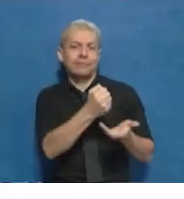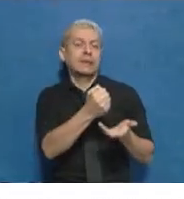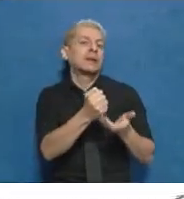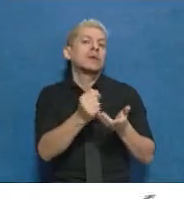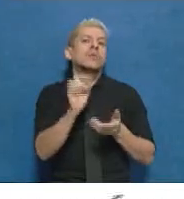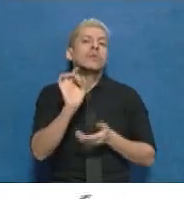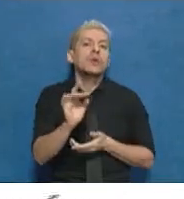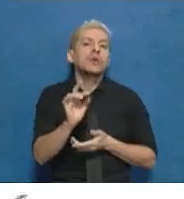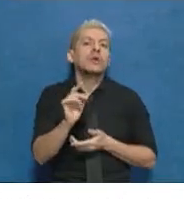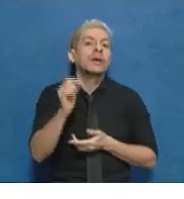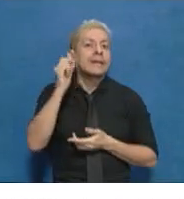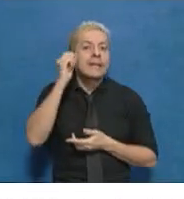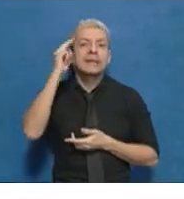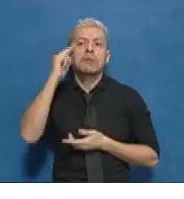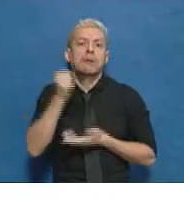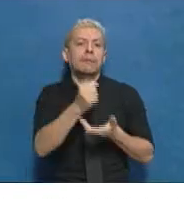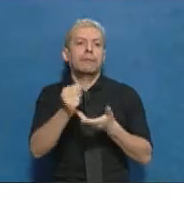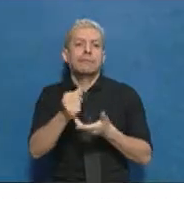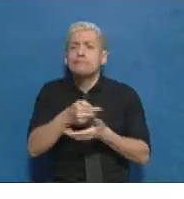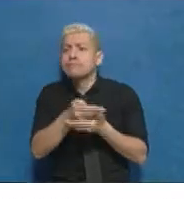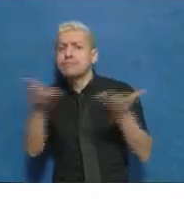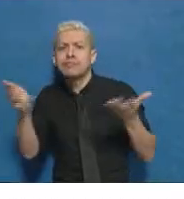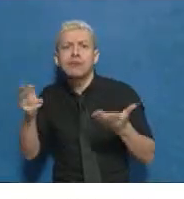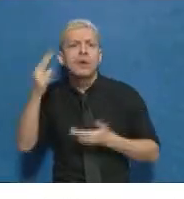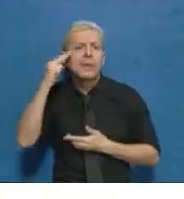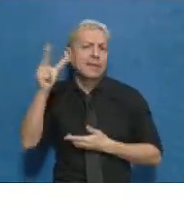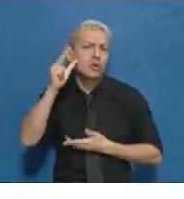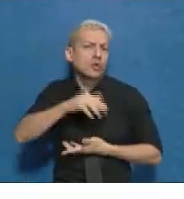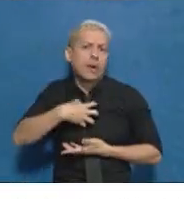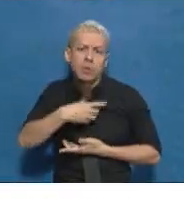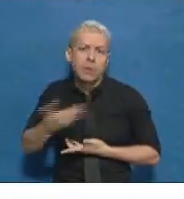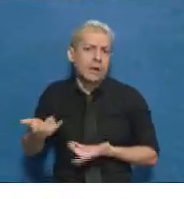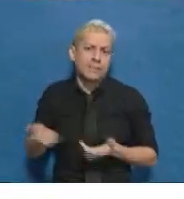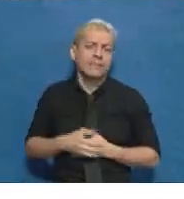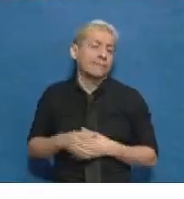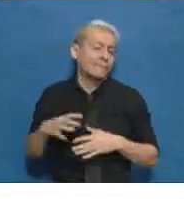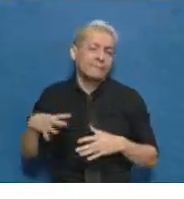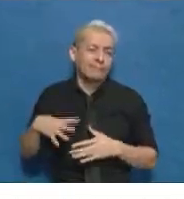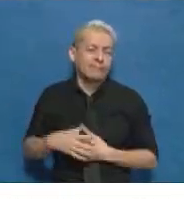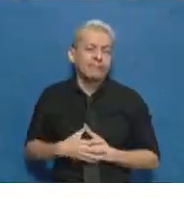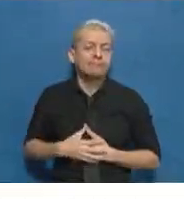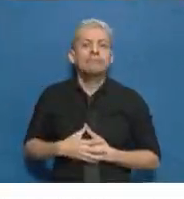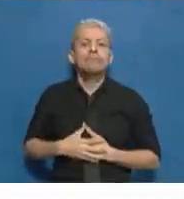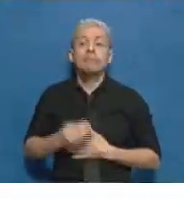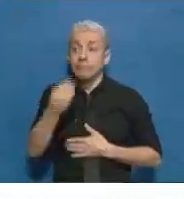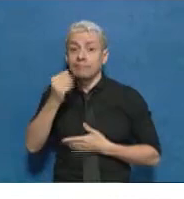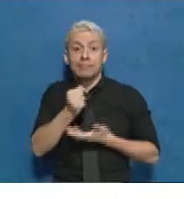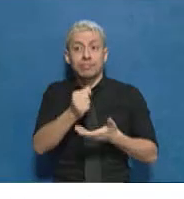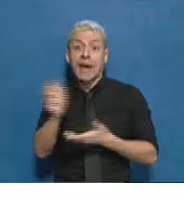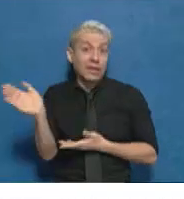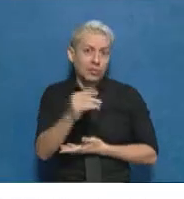hay 39 para una matrícula de 98 alumnos. Reciben bolsas de mercadería que se entregan no a todas las